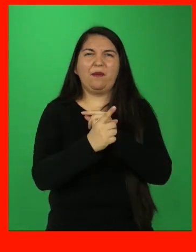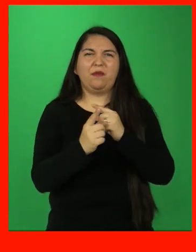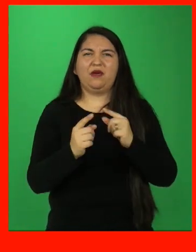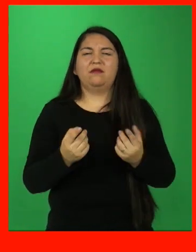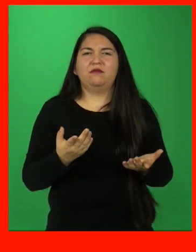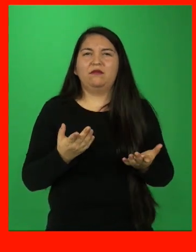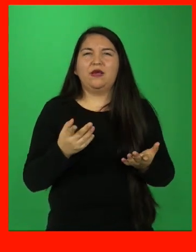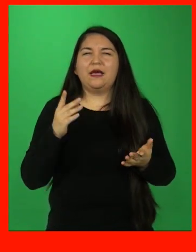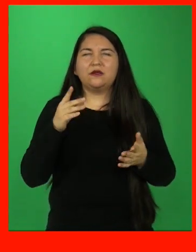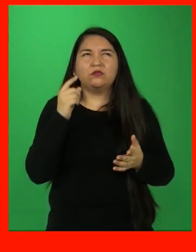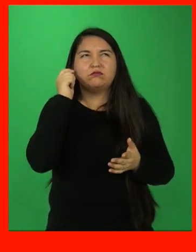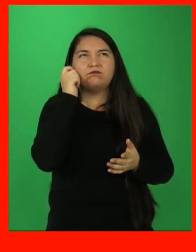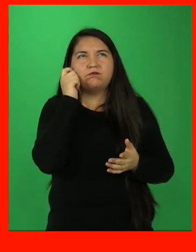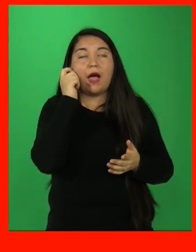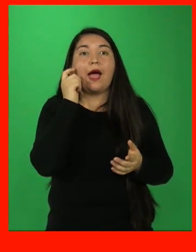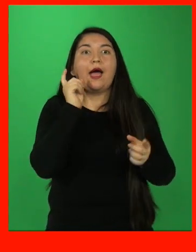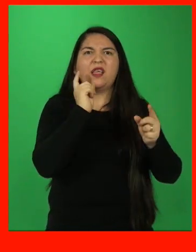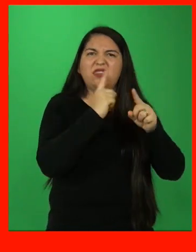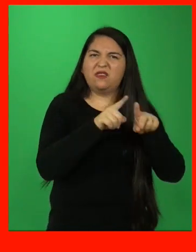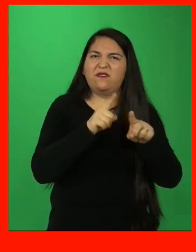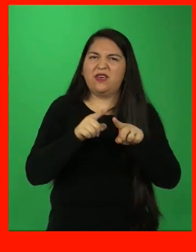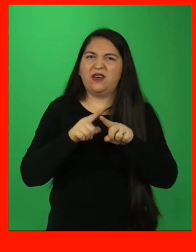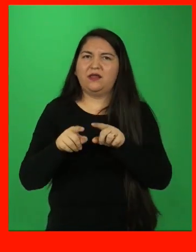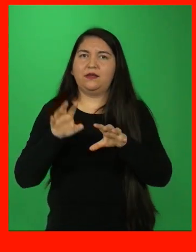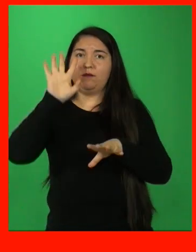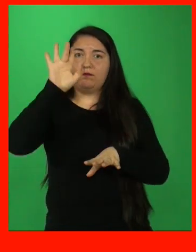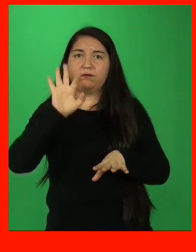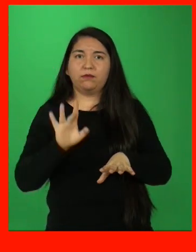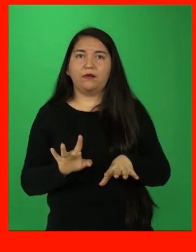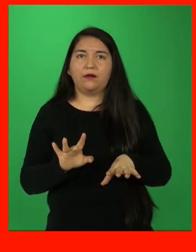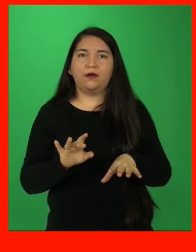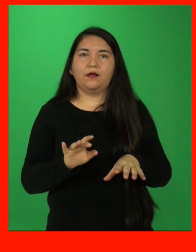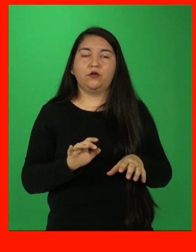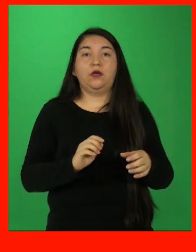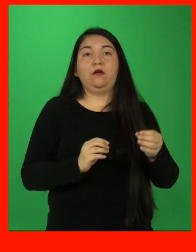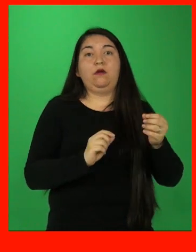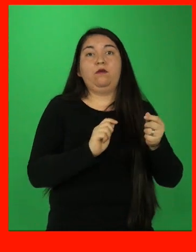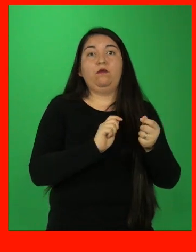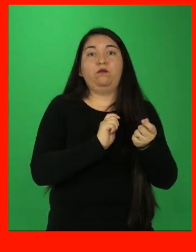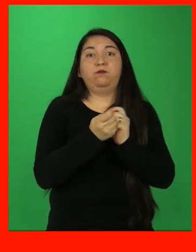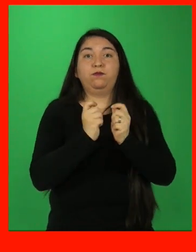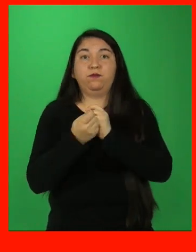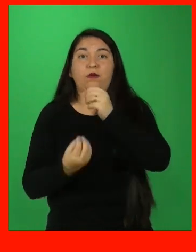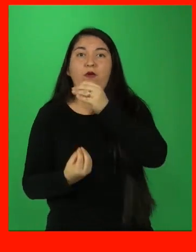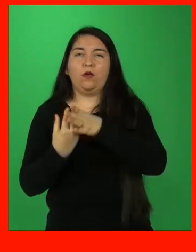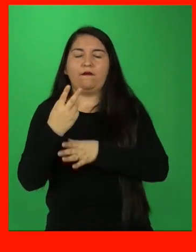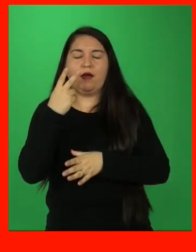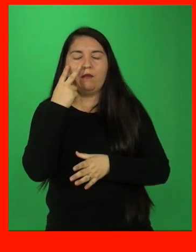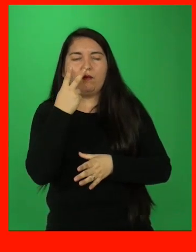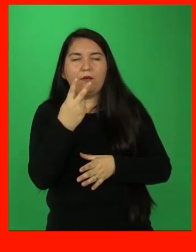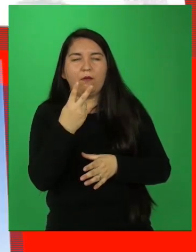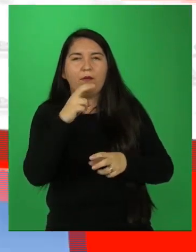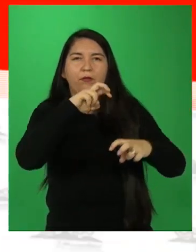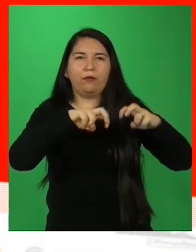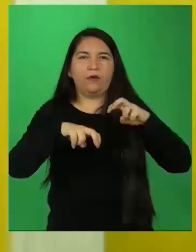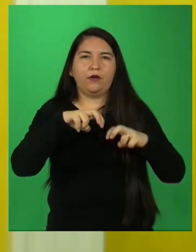esas preguntas o todos esos cuestionamientos son muy importantes a la hora de estudiar la evolución o la biodiversidad.